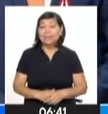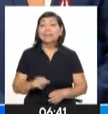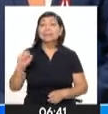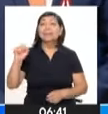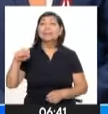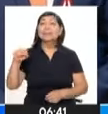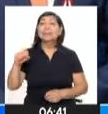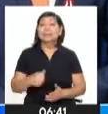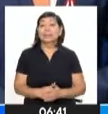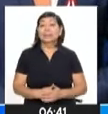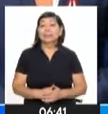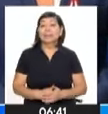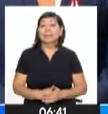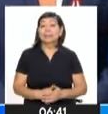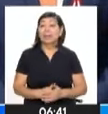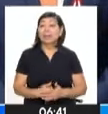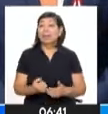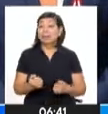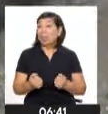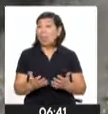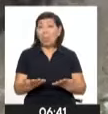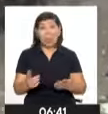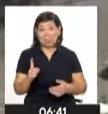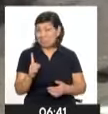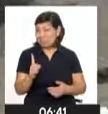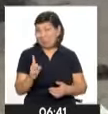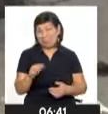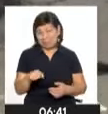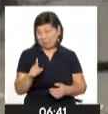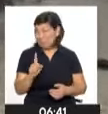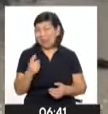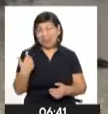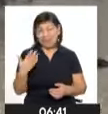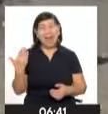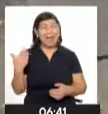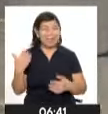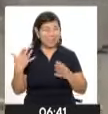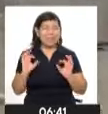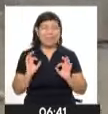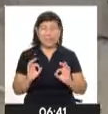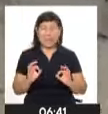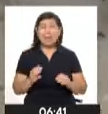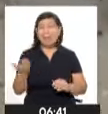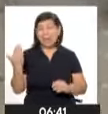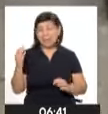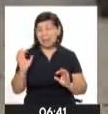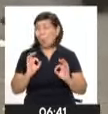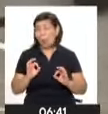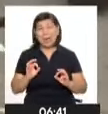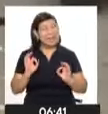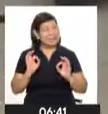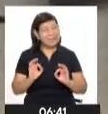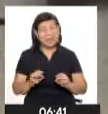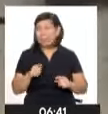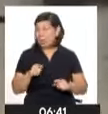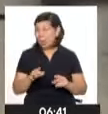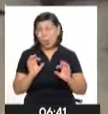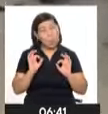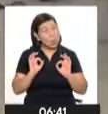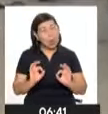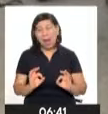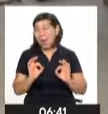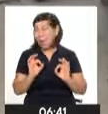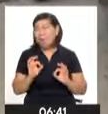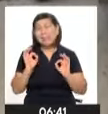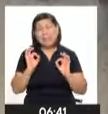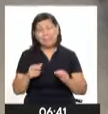Así es, efectivamente, hace un momento un conductor nos decía, no es el primer accidente registrado. No, ya son varias veces, señorita, son varias veces. Siempre la misma cosa acá, siempre la misma